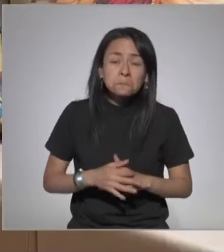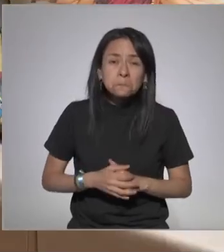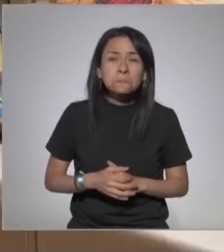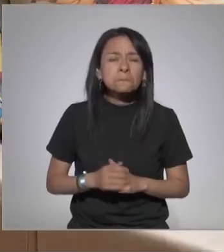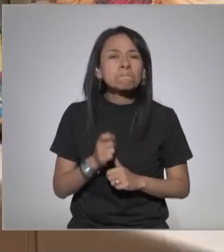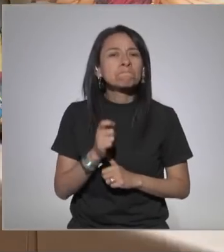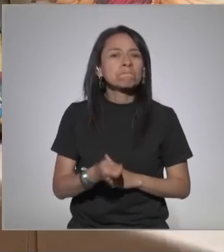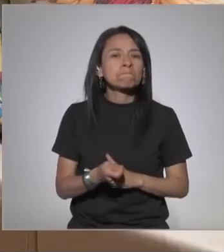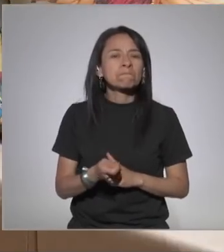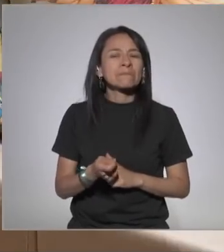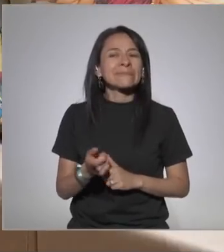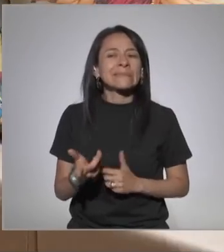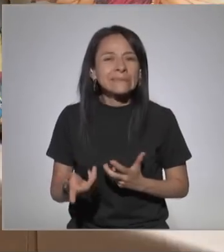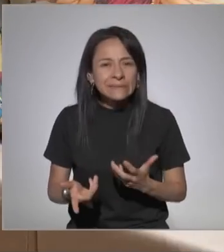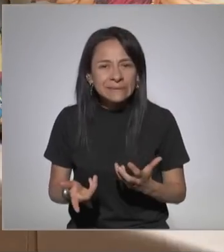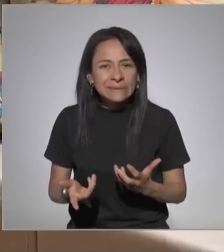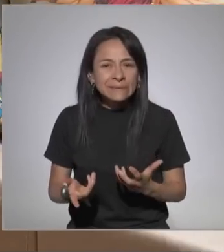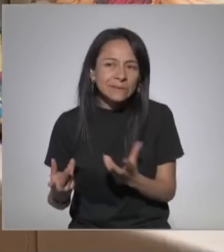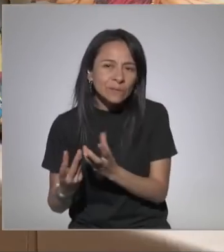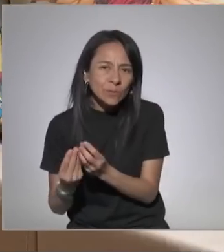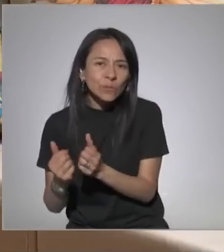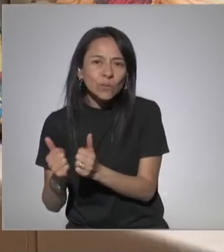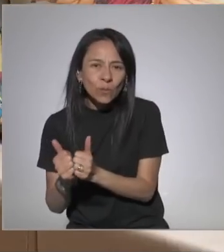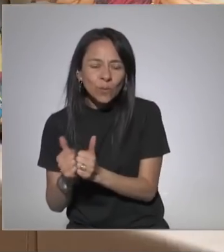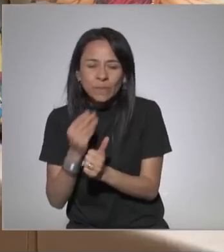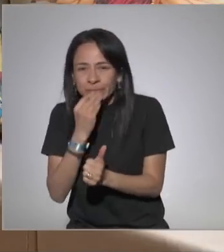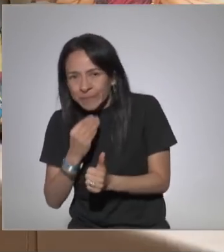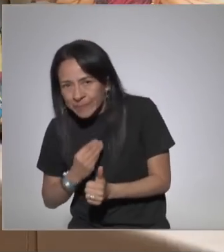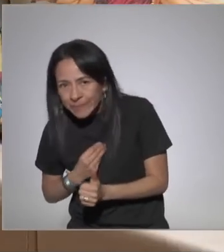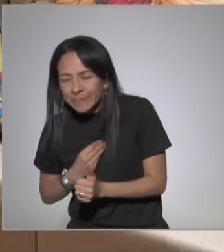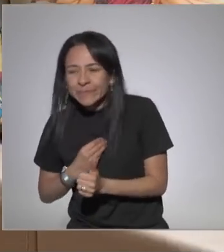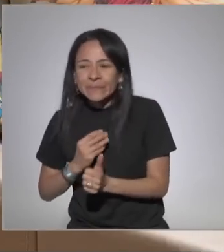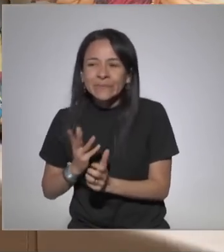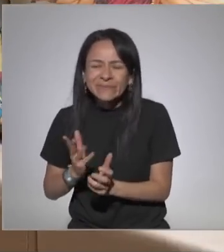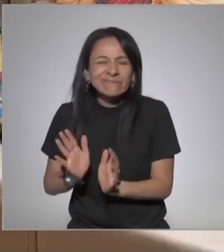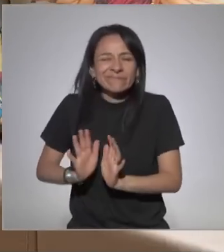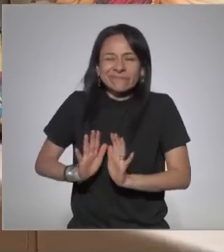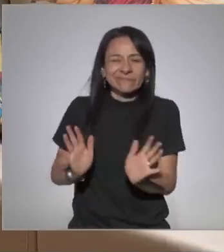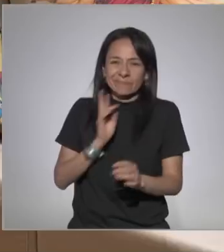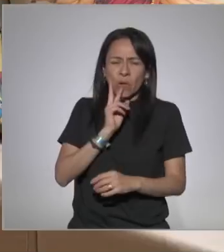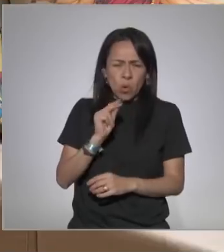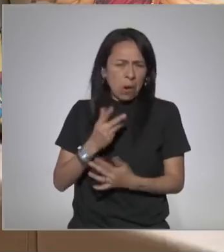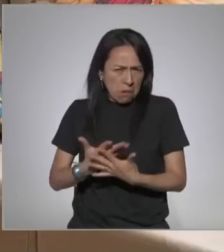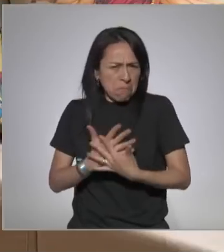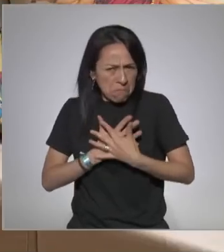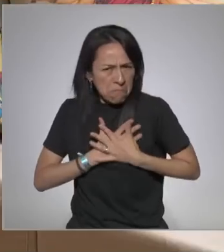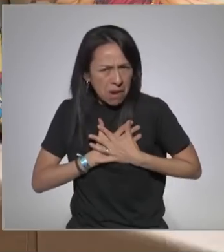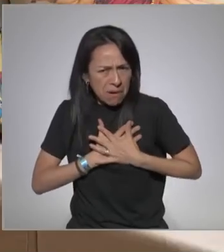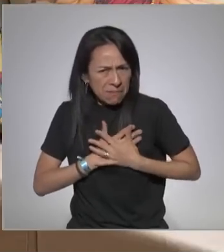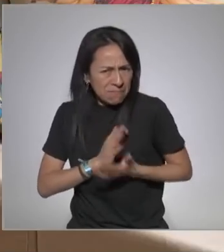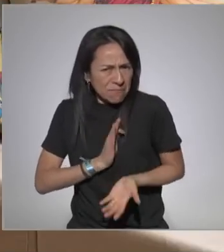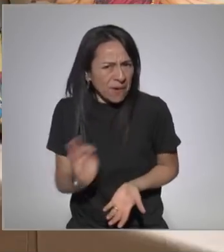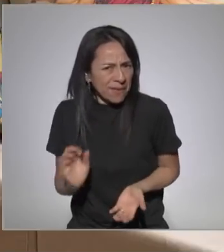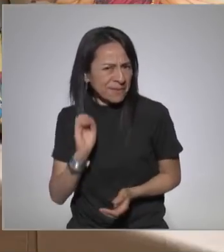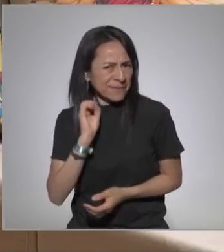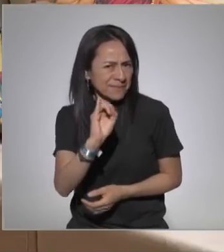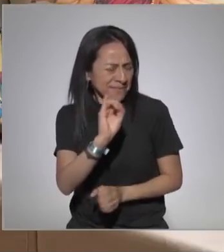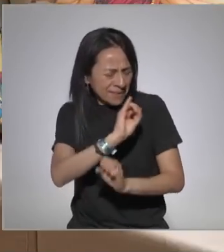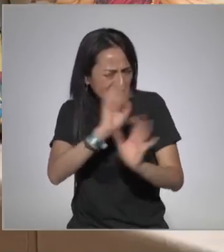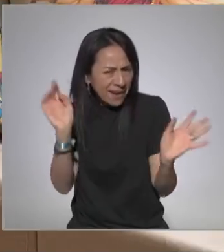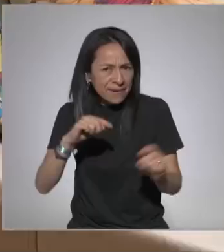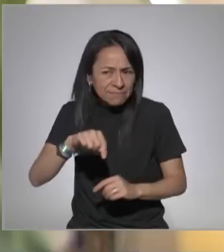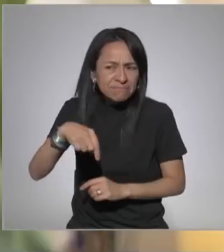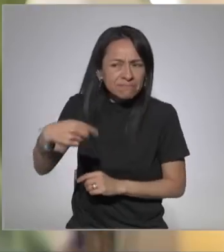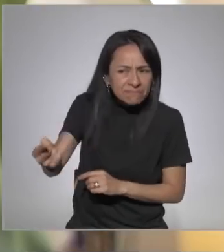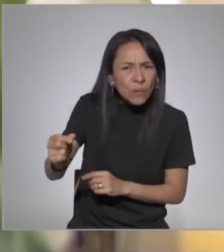no comprometerme. Eso no quiere decir que no pueda amar, ¿no? He podido amar a otras personas, incluso